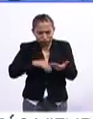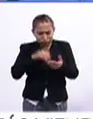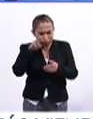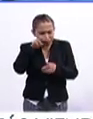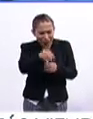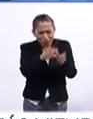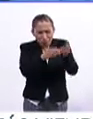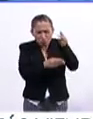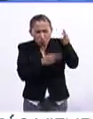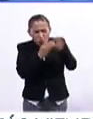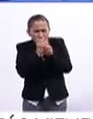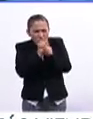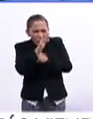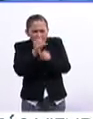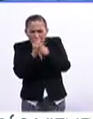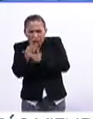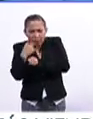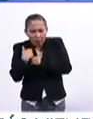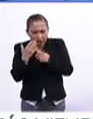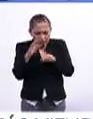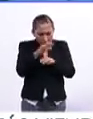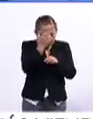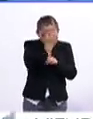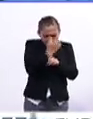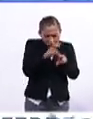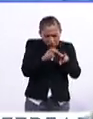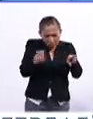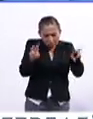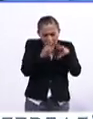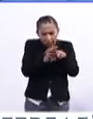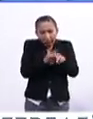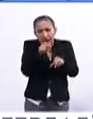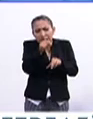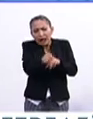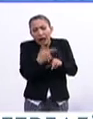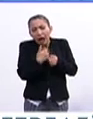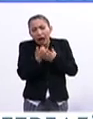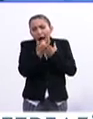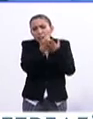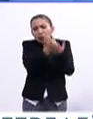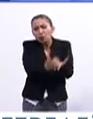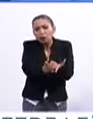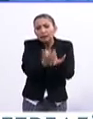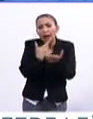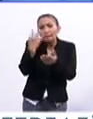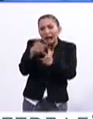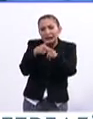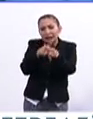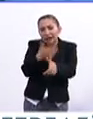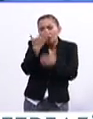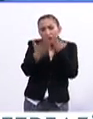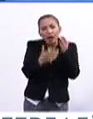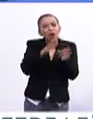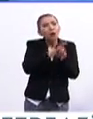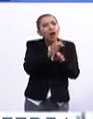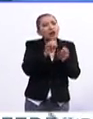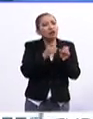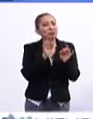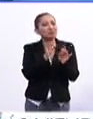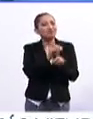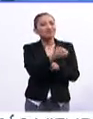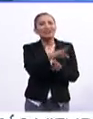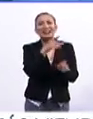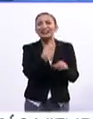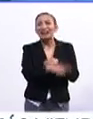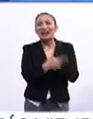clavado sobre un mundo de información y tratar de entender cuáles son las cosas que le están ayudando, cuáles cosas están aportando y cuáles cosas le están